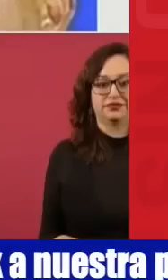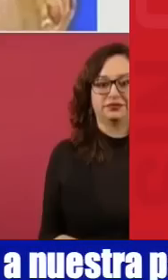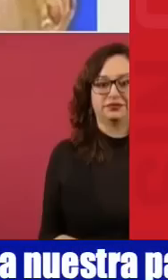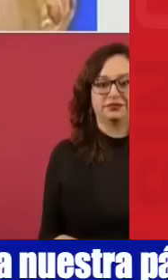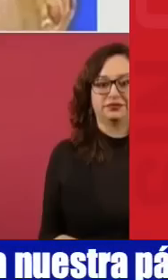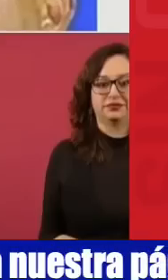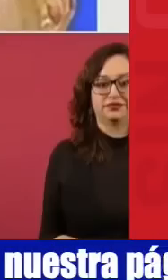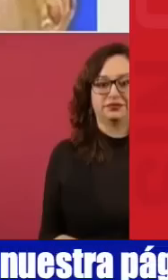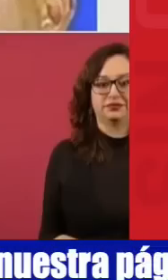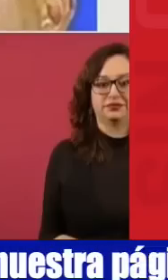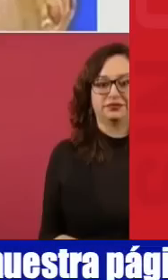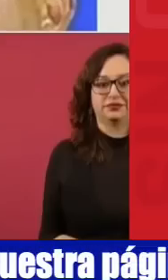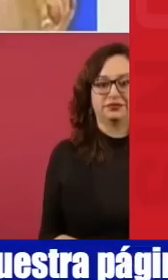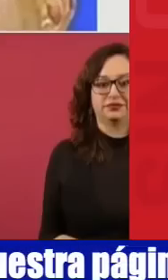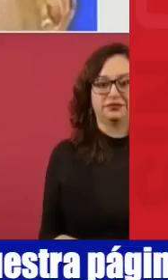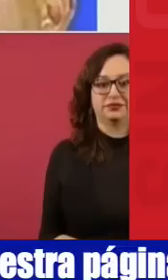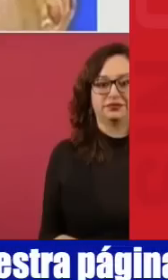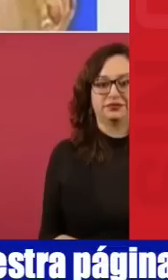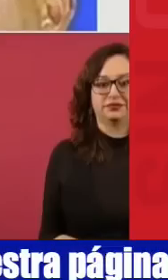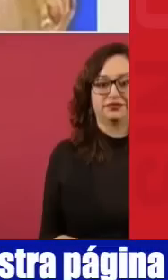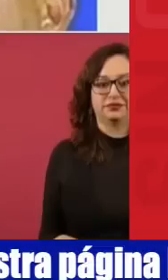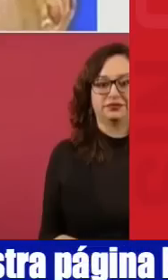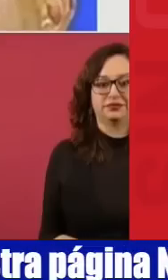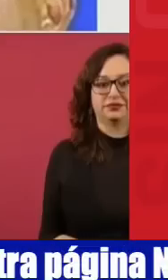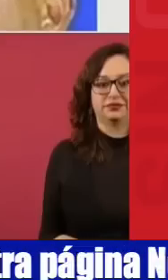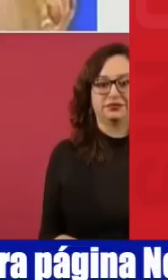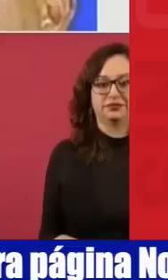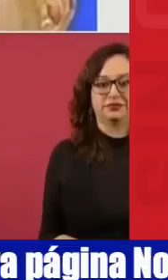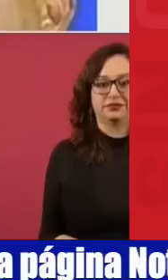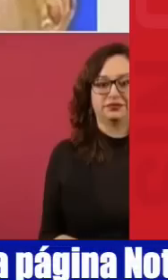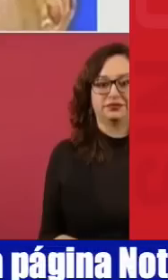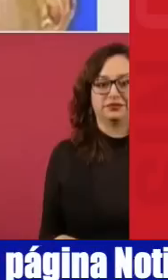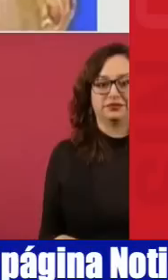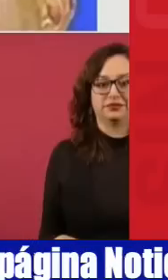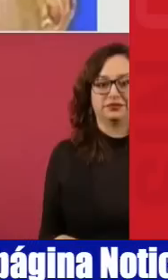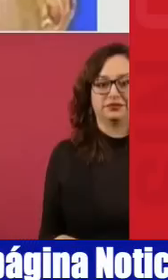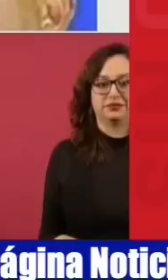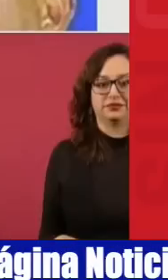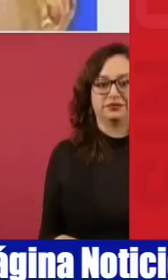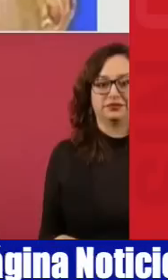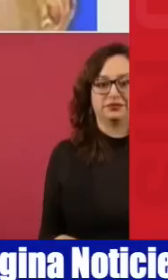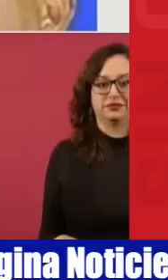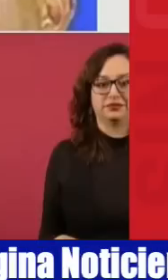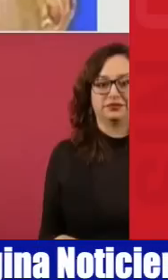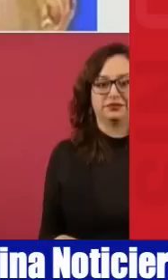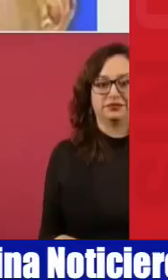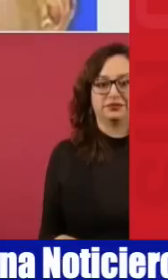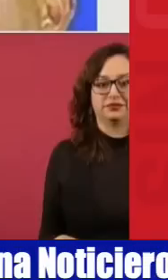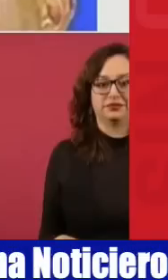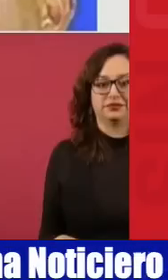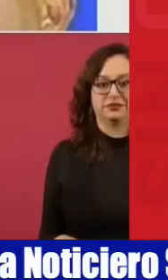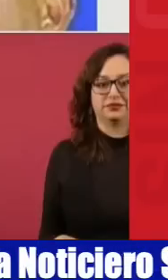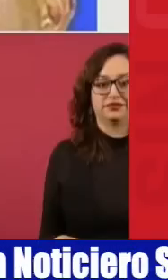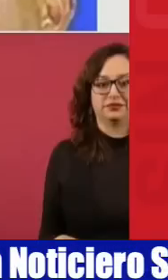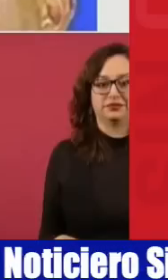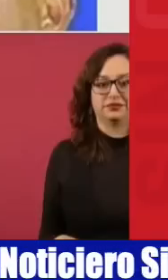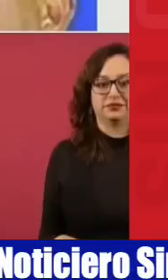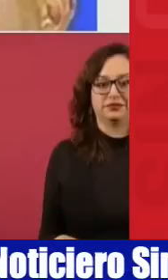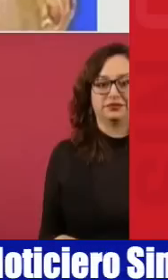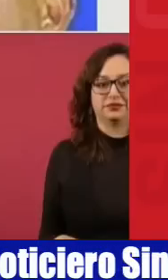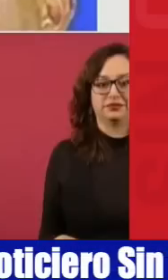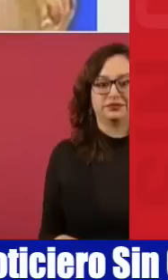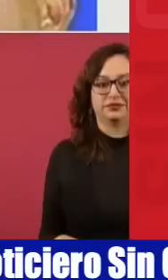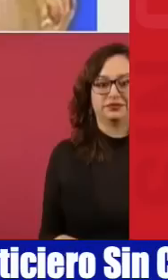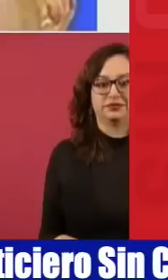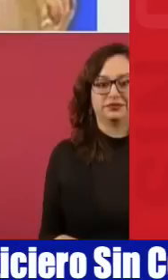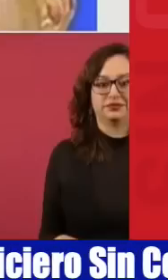quisieron hacerle en Proceso allá en 2006, ¿no? Que pusieron la estrategia soy yo con en ese entonces Andrés Manuel López